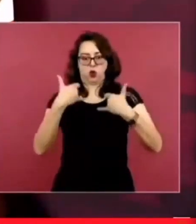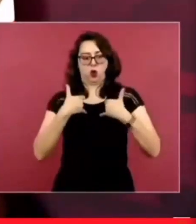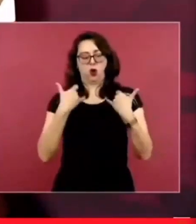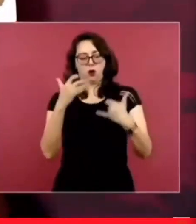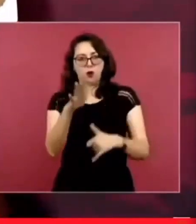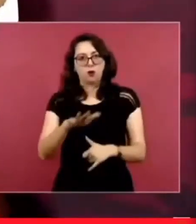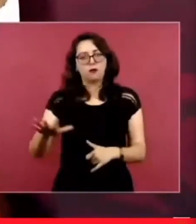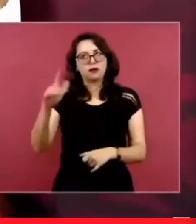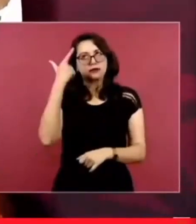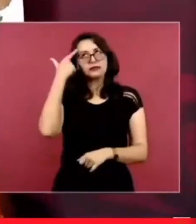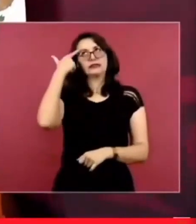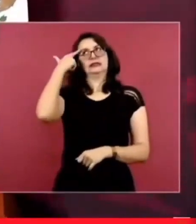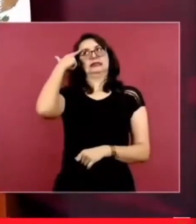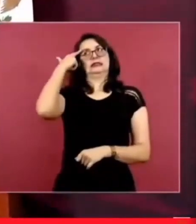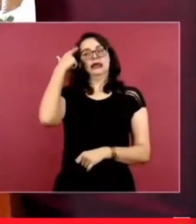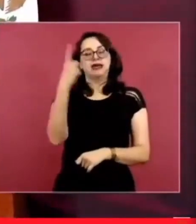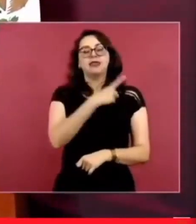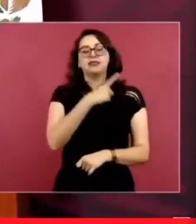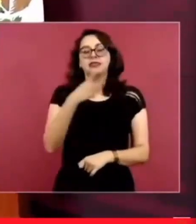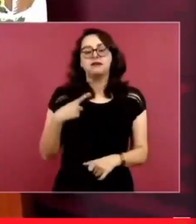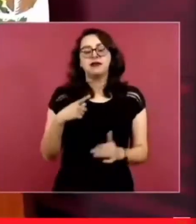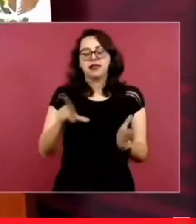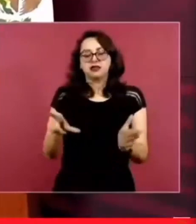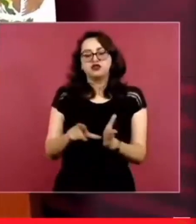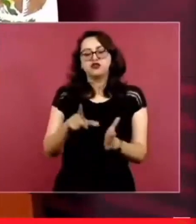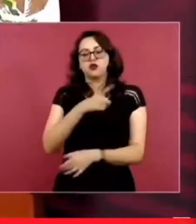Primero, el no rendirse.